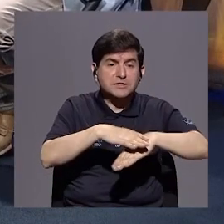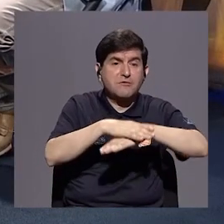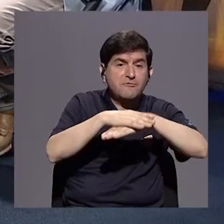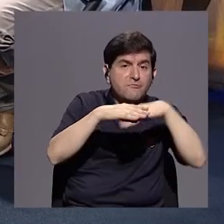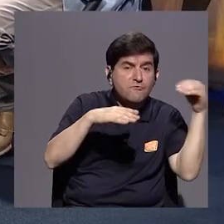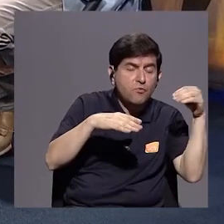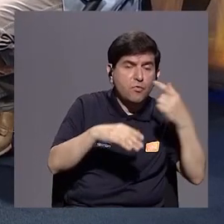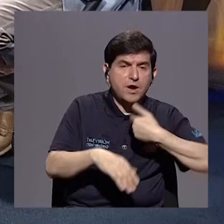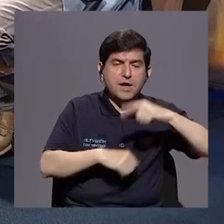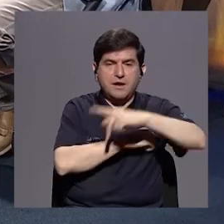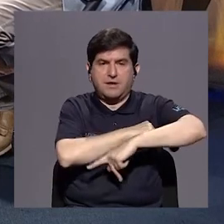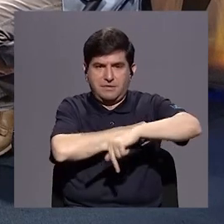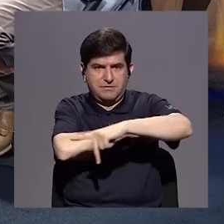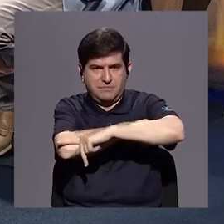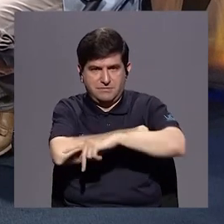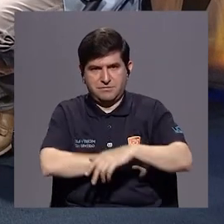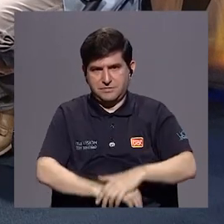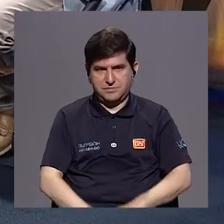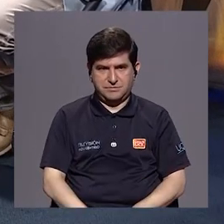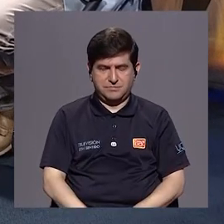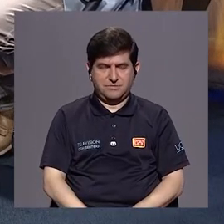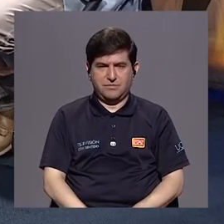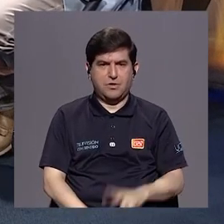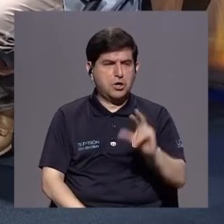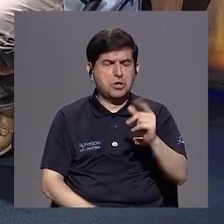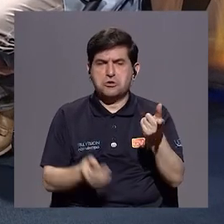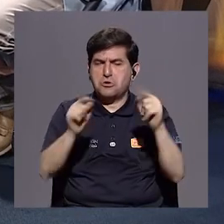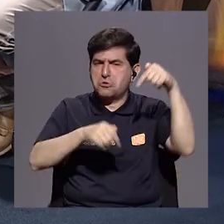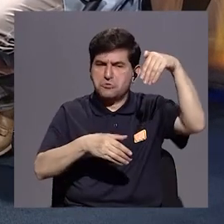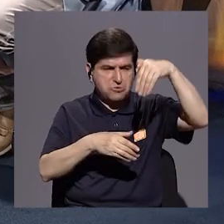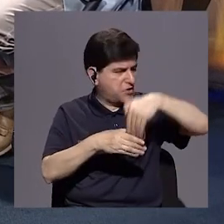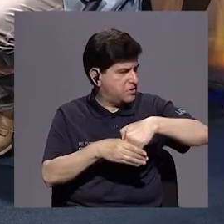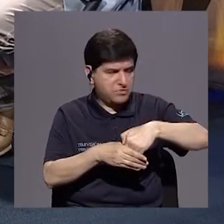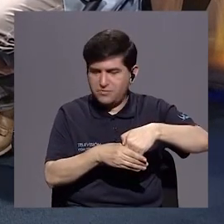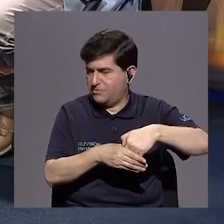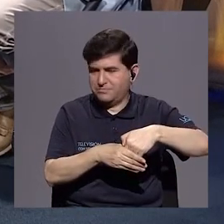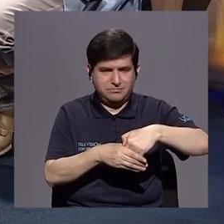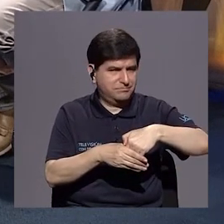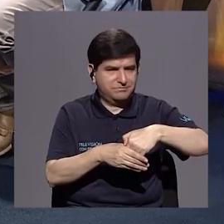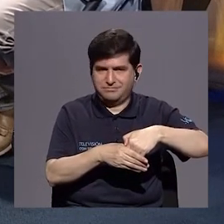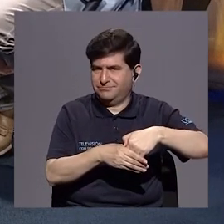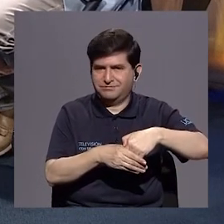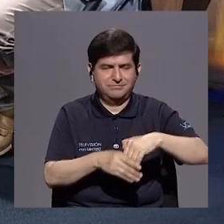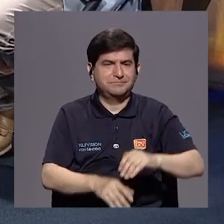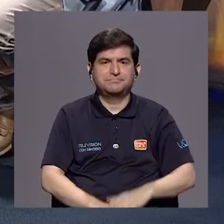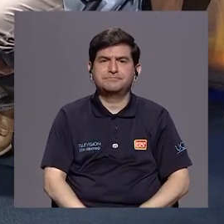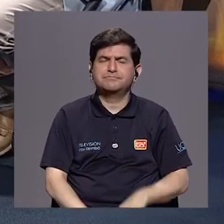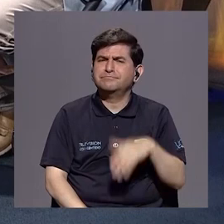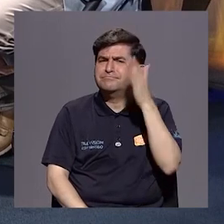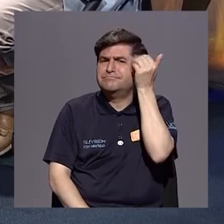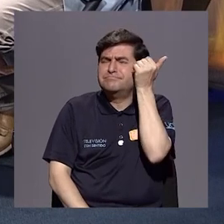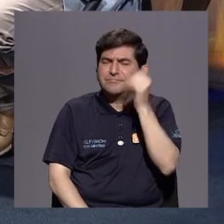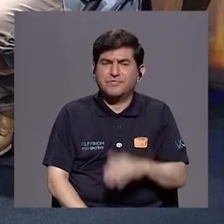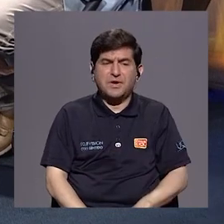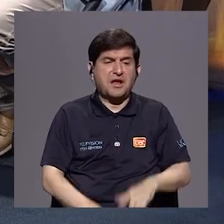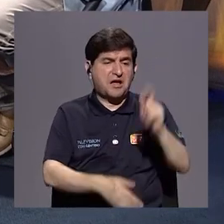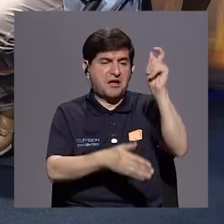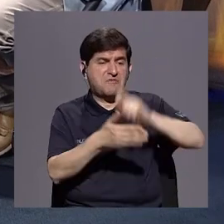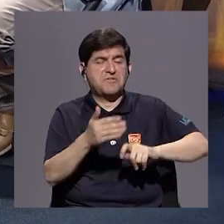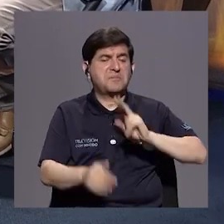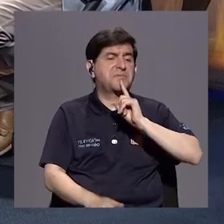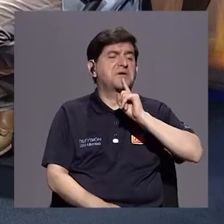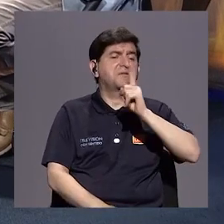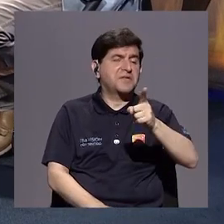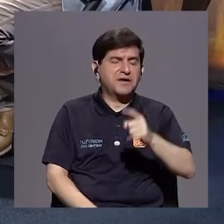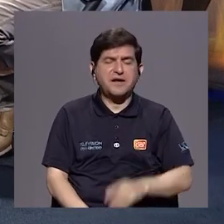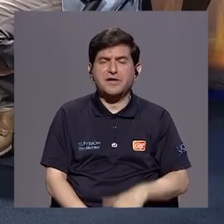de nuestras fronteras porque por lo que pasa adentro o sea porque firmaron una